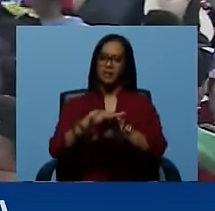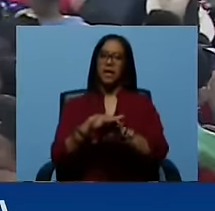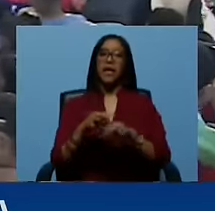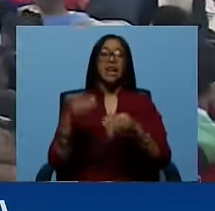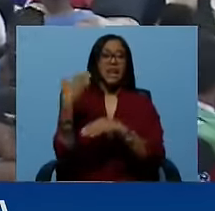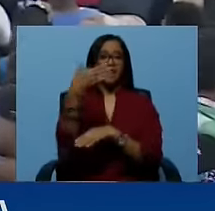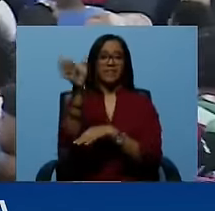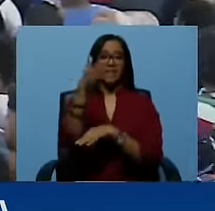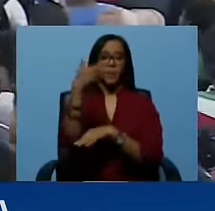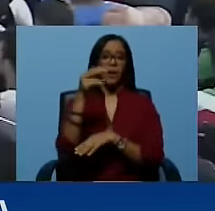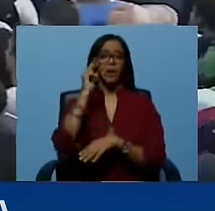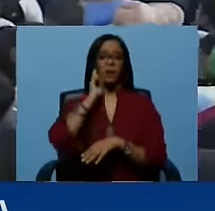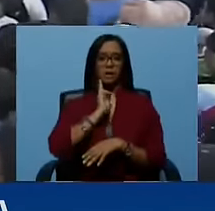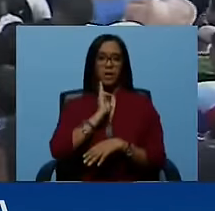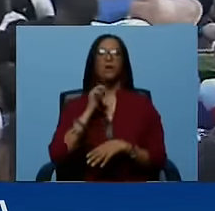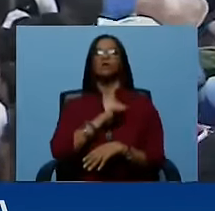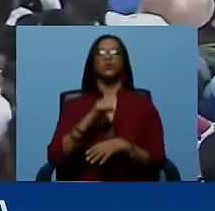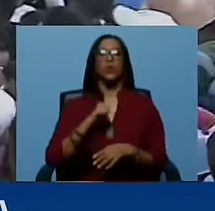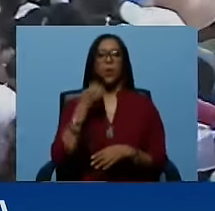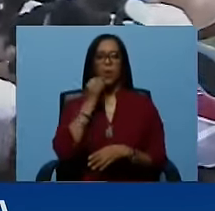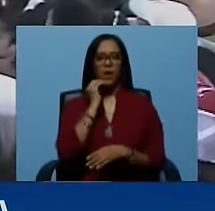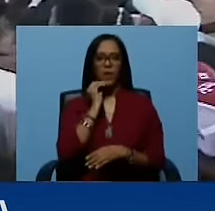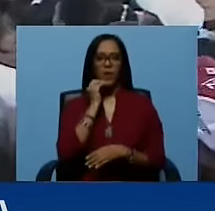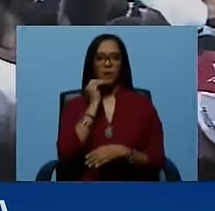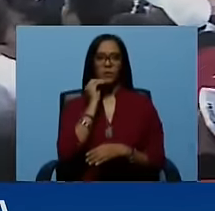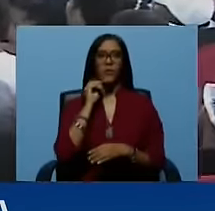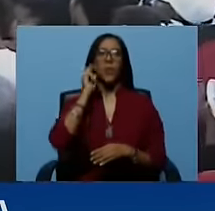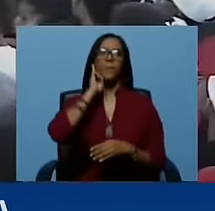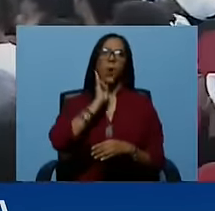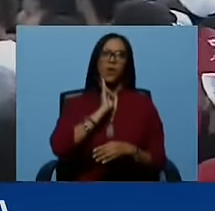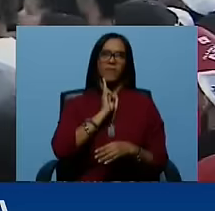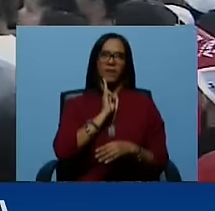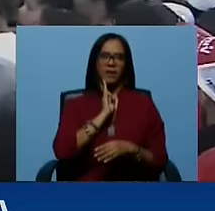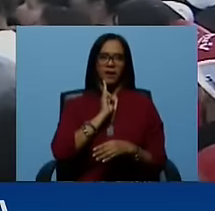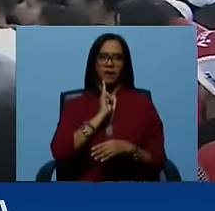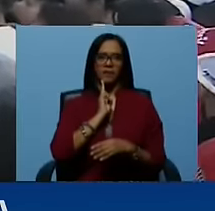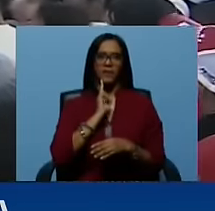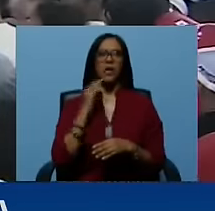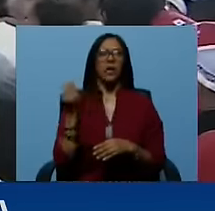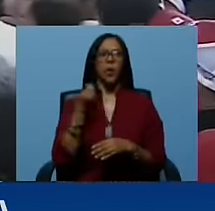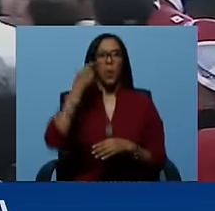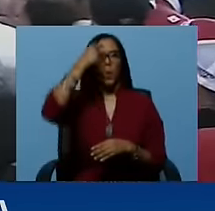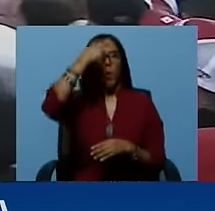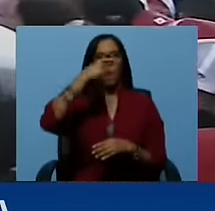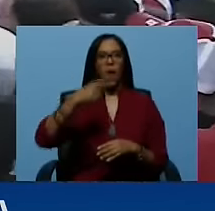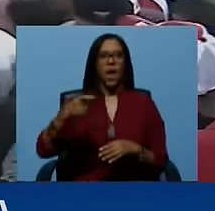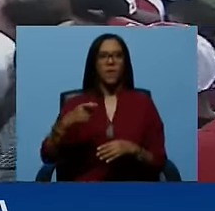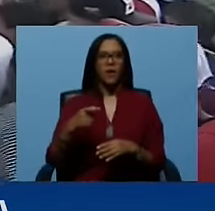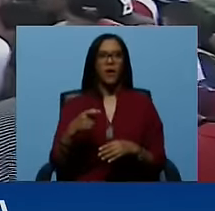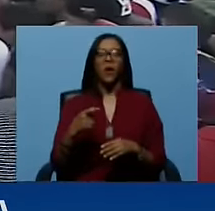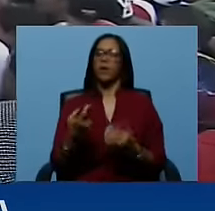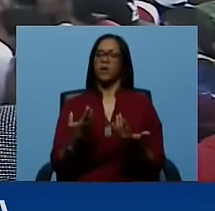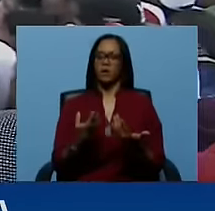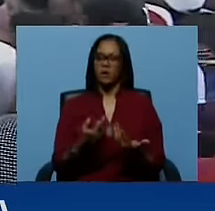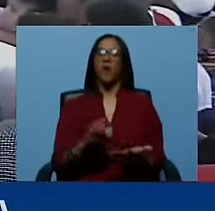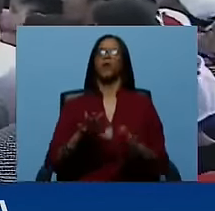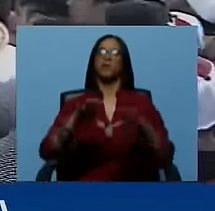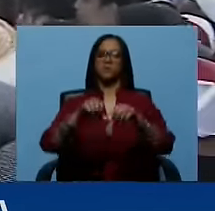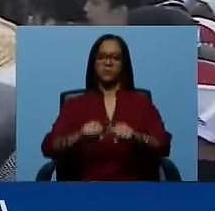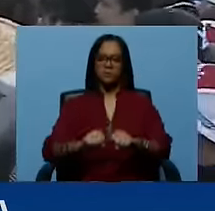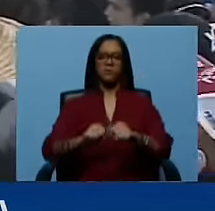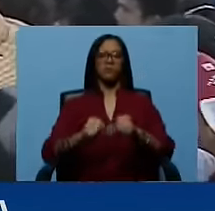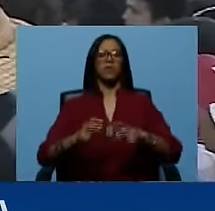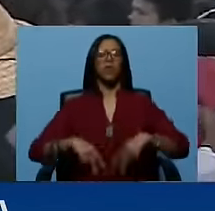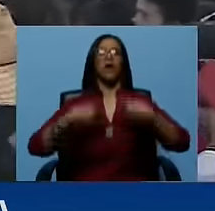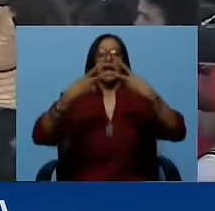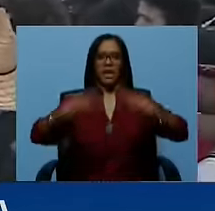banderas de Bolívar. Somos una juventud bolivariana. Como pueblo, nos reivindicamos y nos